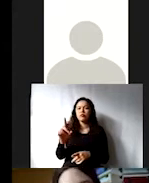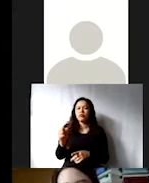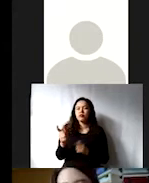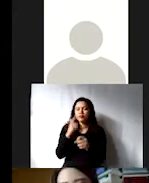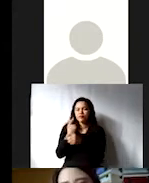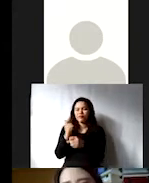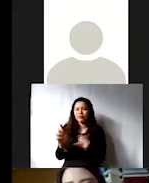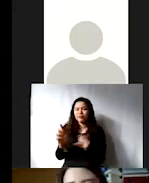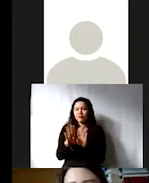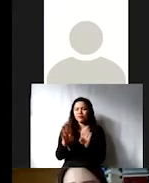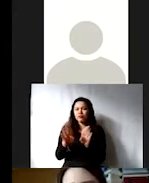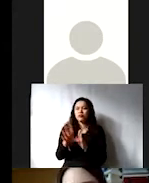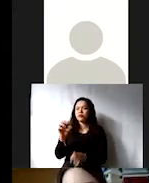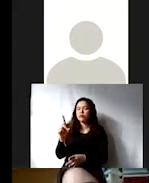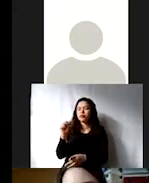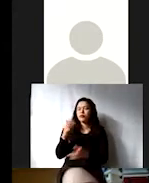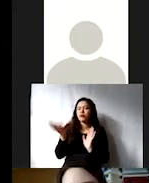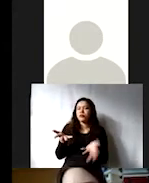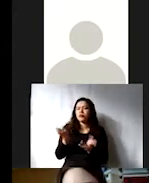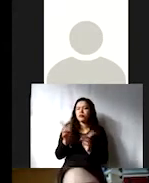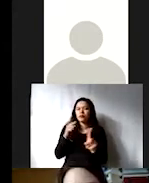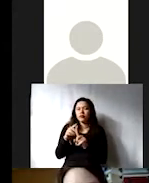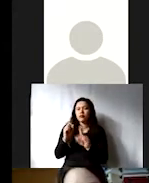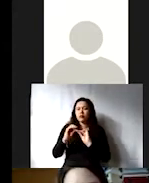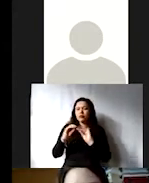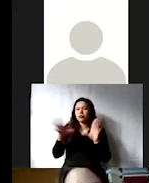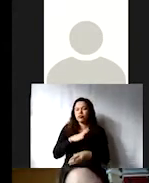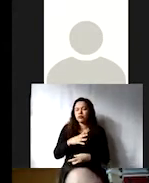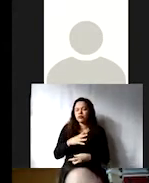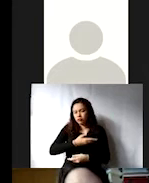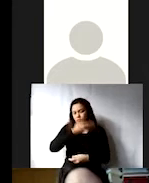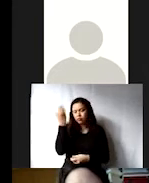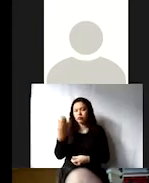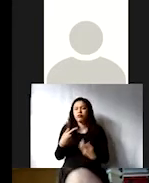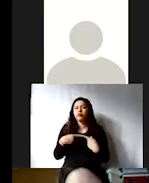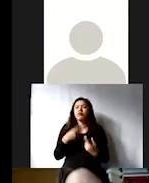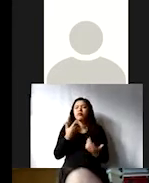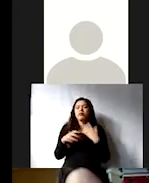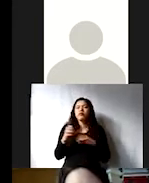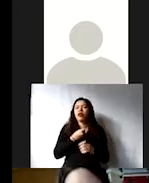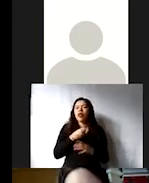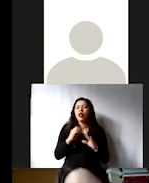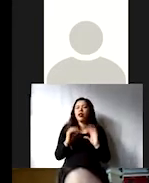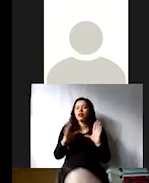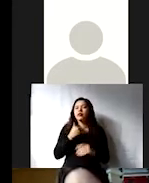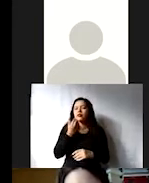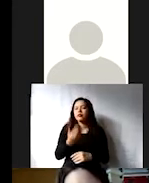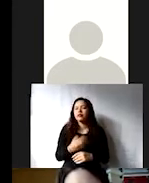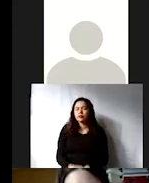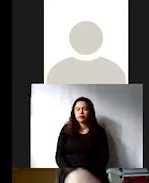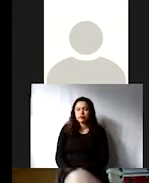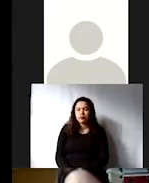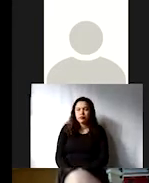ya tienen claro un ODS sobre el que están trabajando. No sé si alguien quiere hacer un comentario, abrir el micrófono.